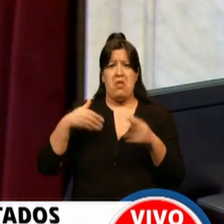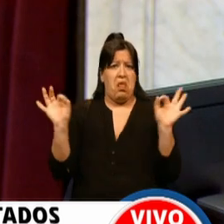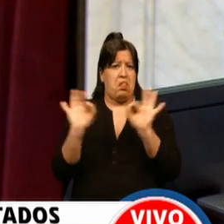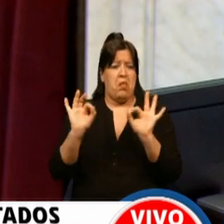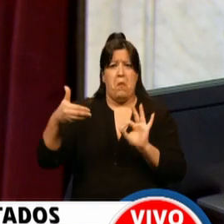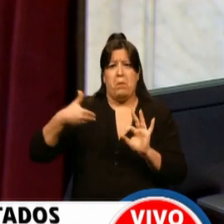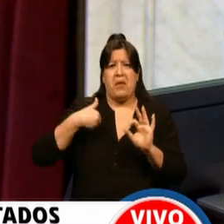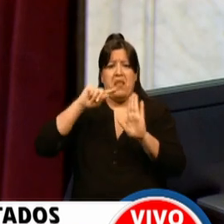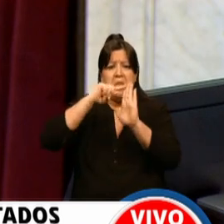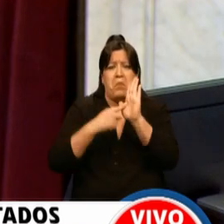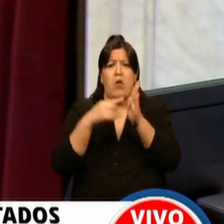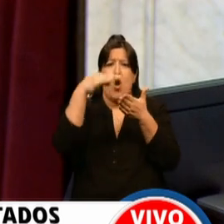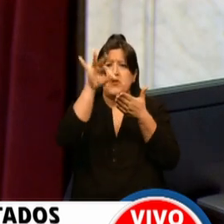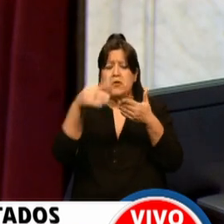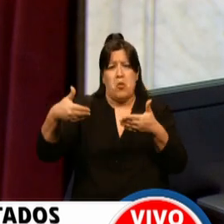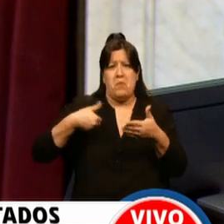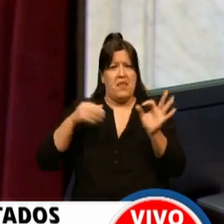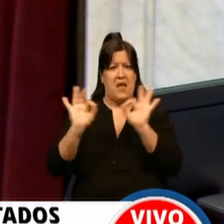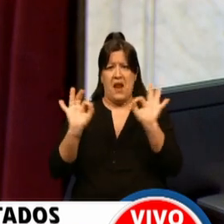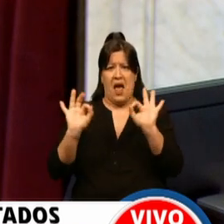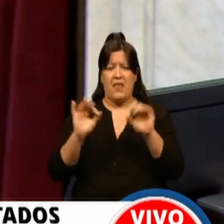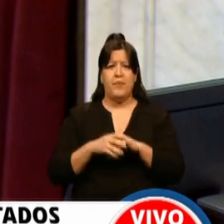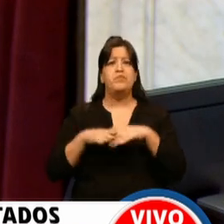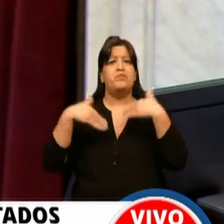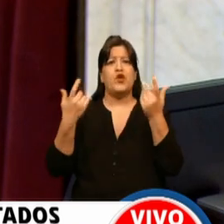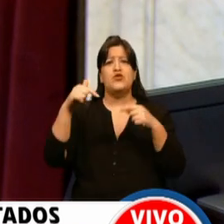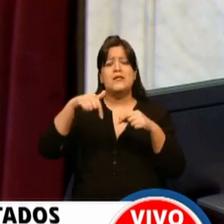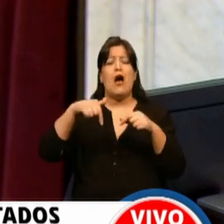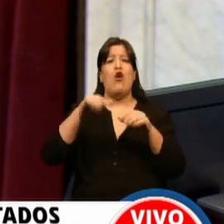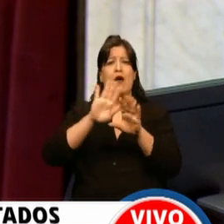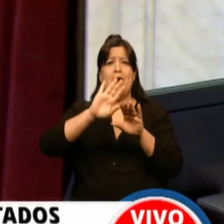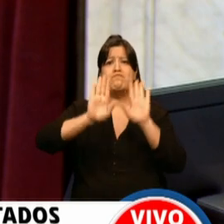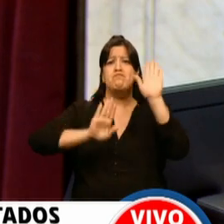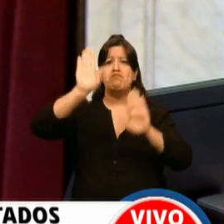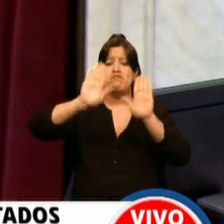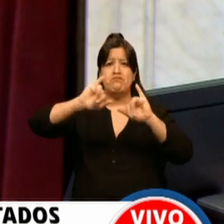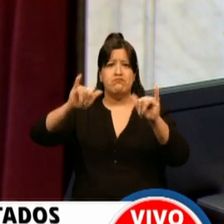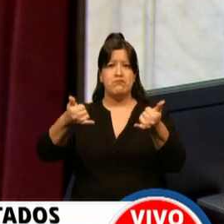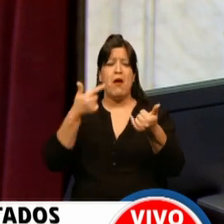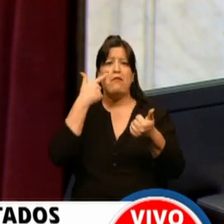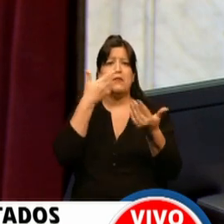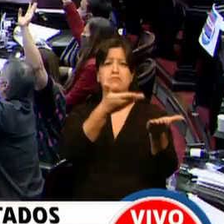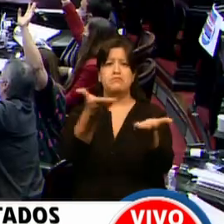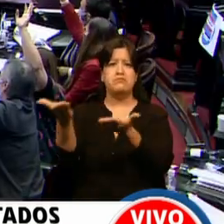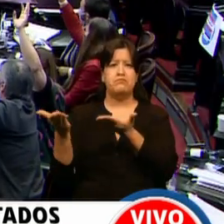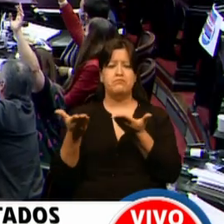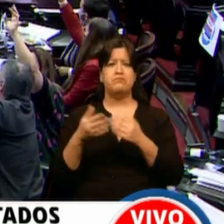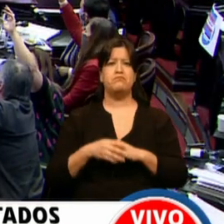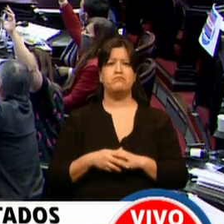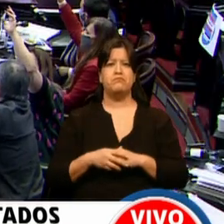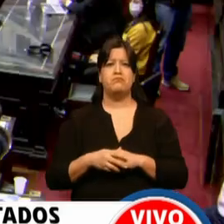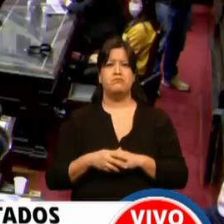de pedido nominal ni de observaciones por lo tanto vamos a votar por signos sírvase marcar su voto